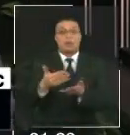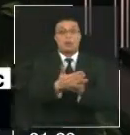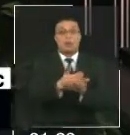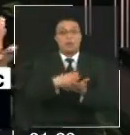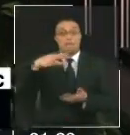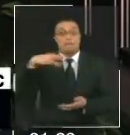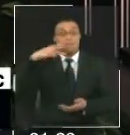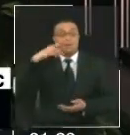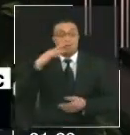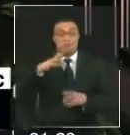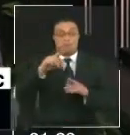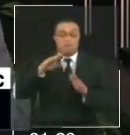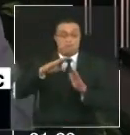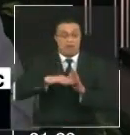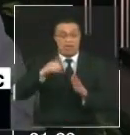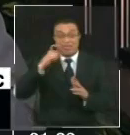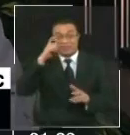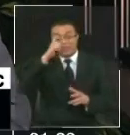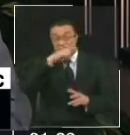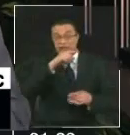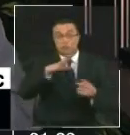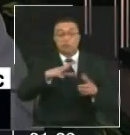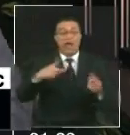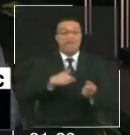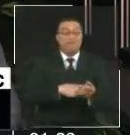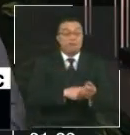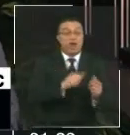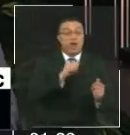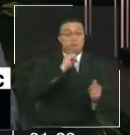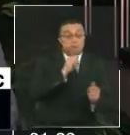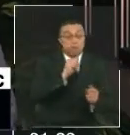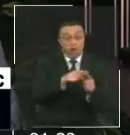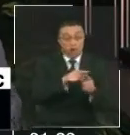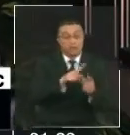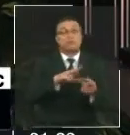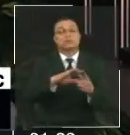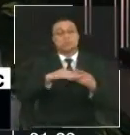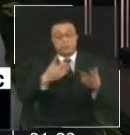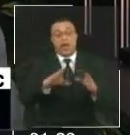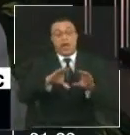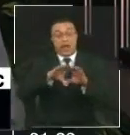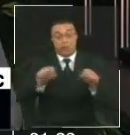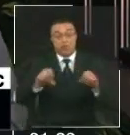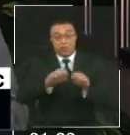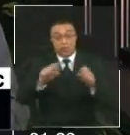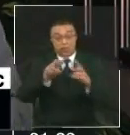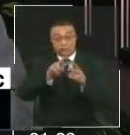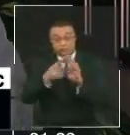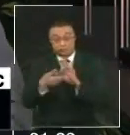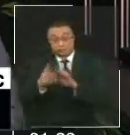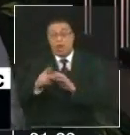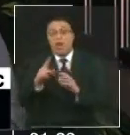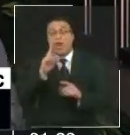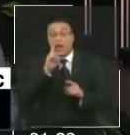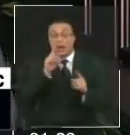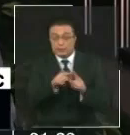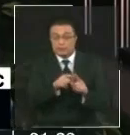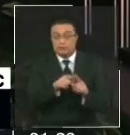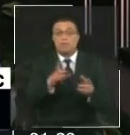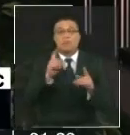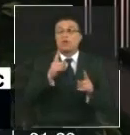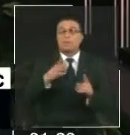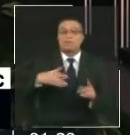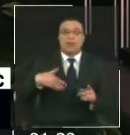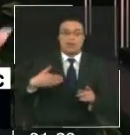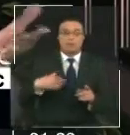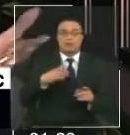más fácil o menos difícil el pasar de muchas familias modestas en Chile si esos pactos de adaptabilidad existieran. Lamentablemente no